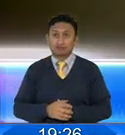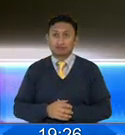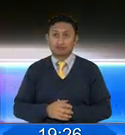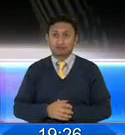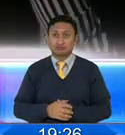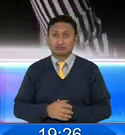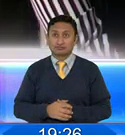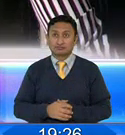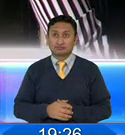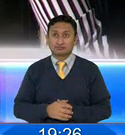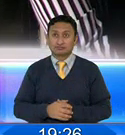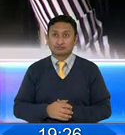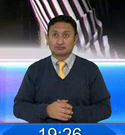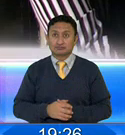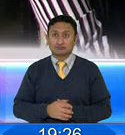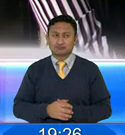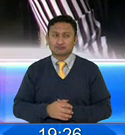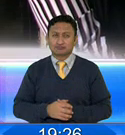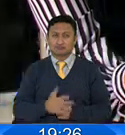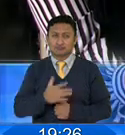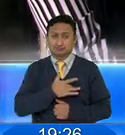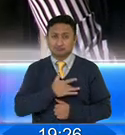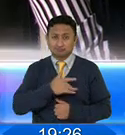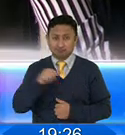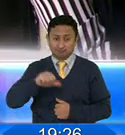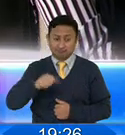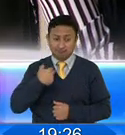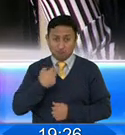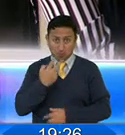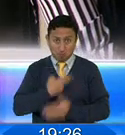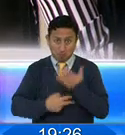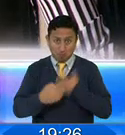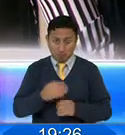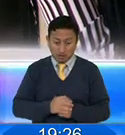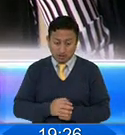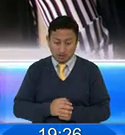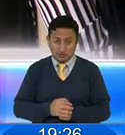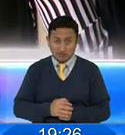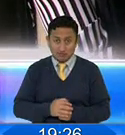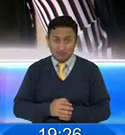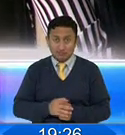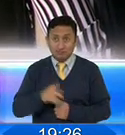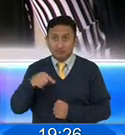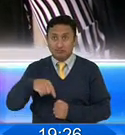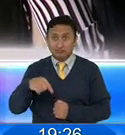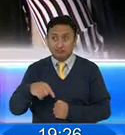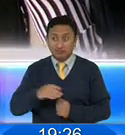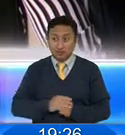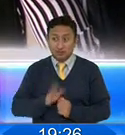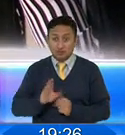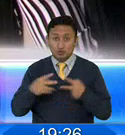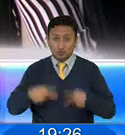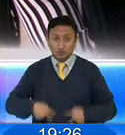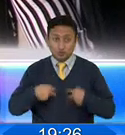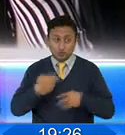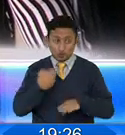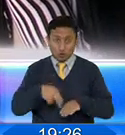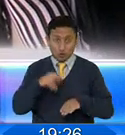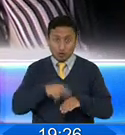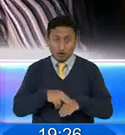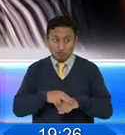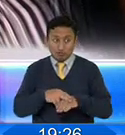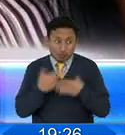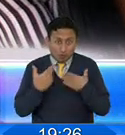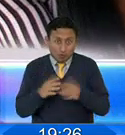sí es malo porque no mi hija no está teniendo la vida normalmente como tiene un